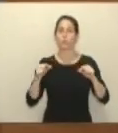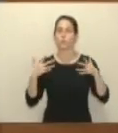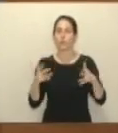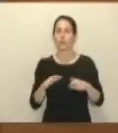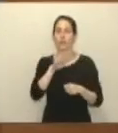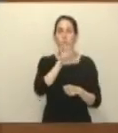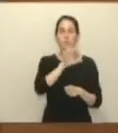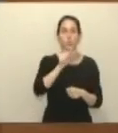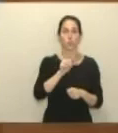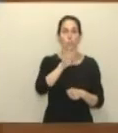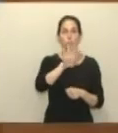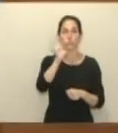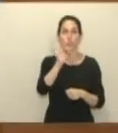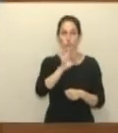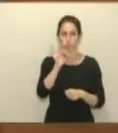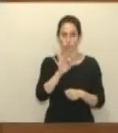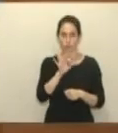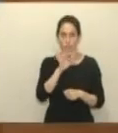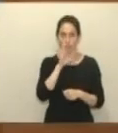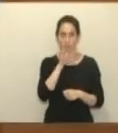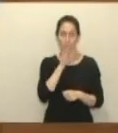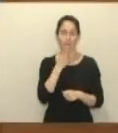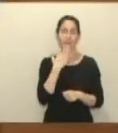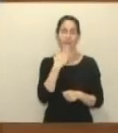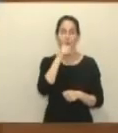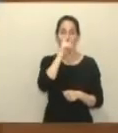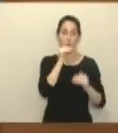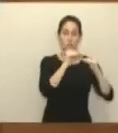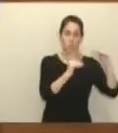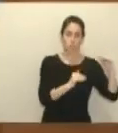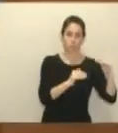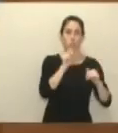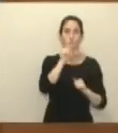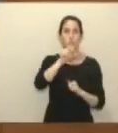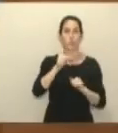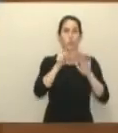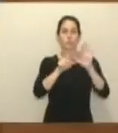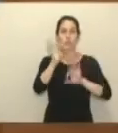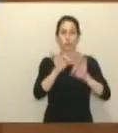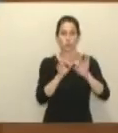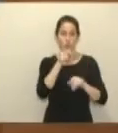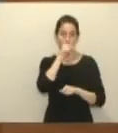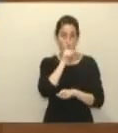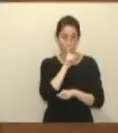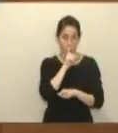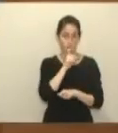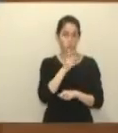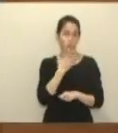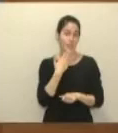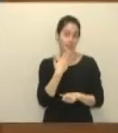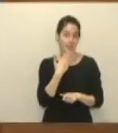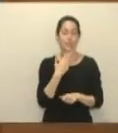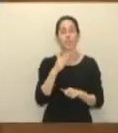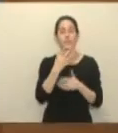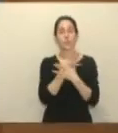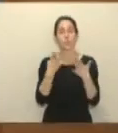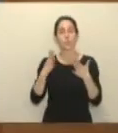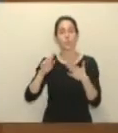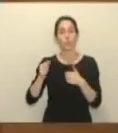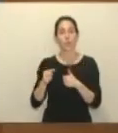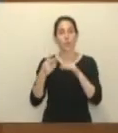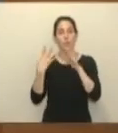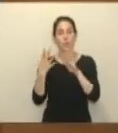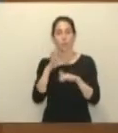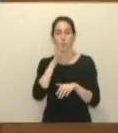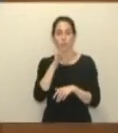del 5,4% para los menores de un año, del 12,6% para los de un año y del 19,9% para los de